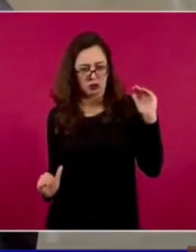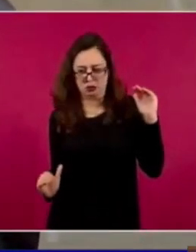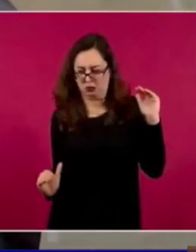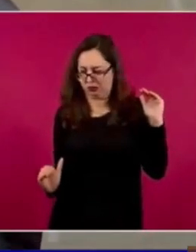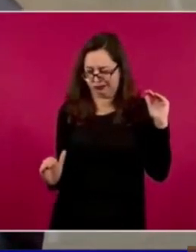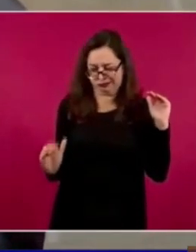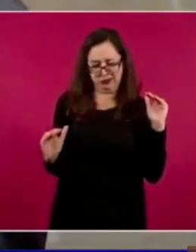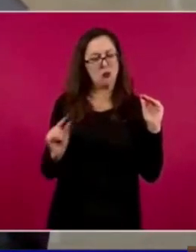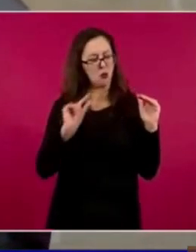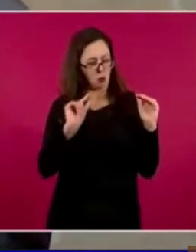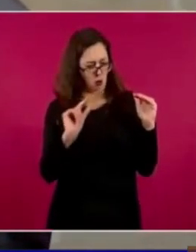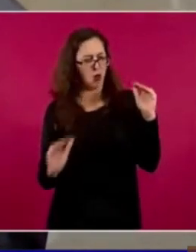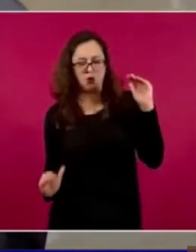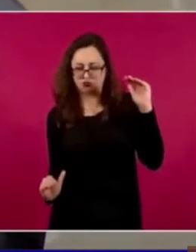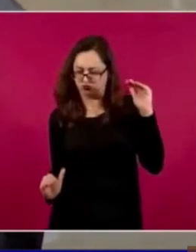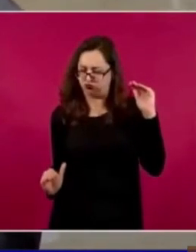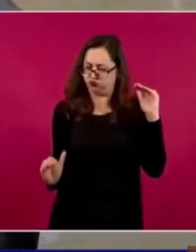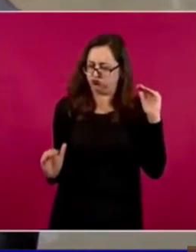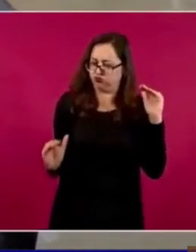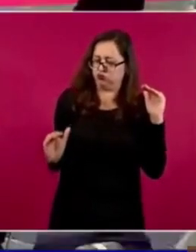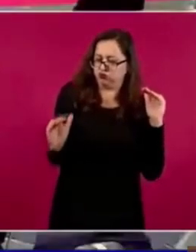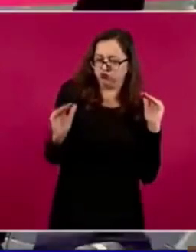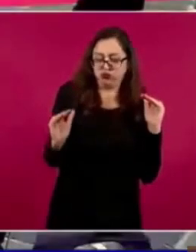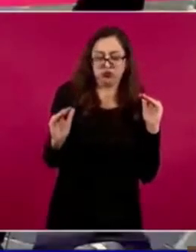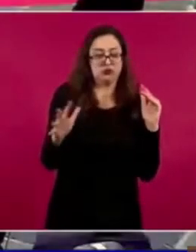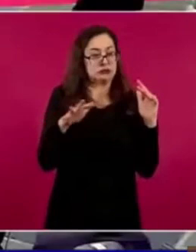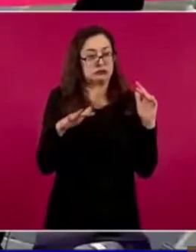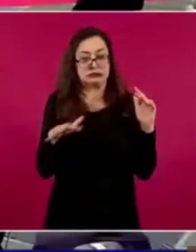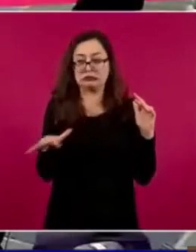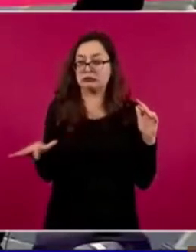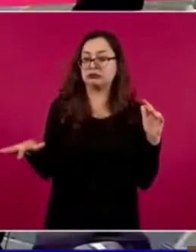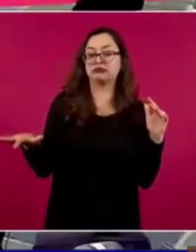géneros, que hoy es insignificante,